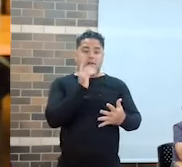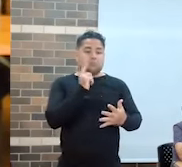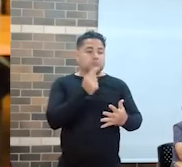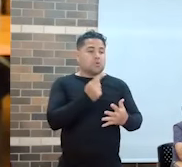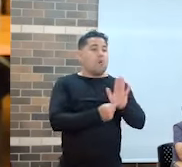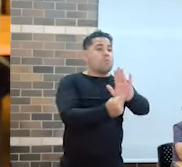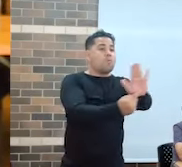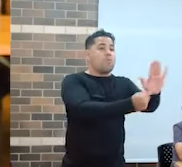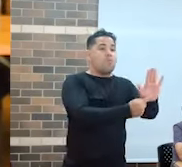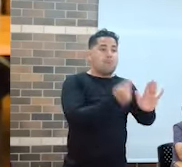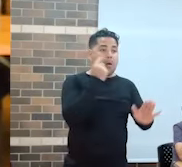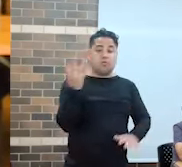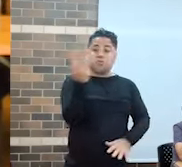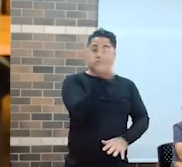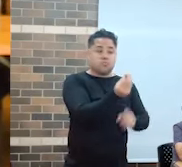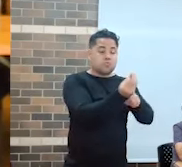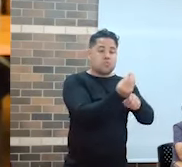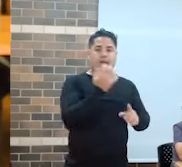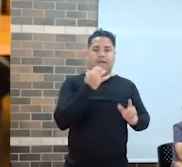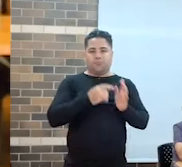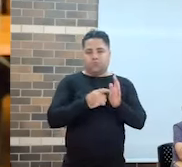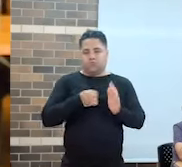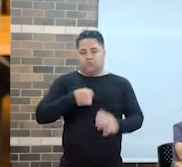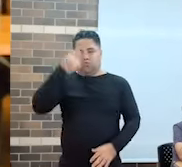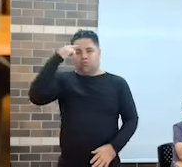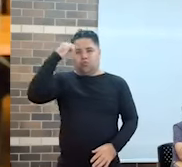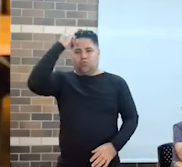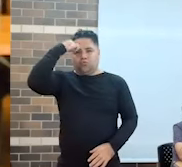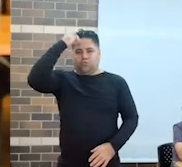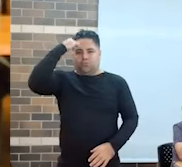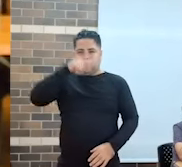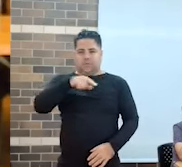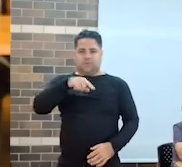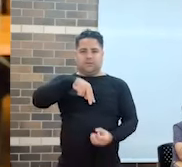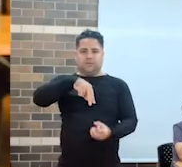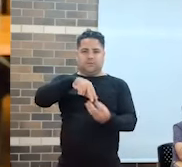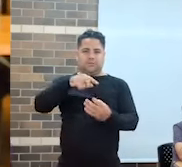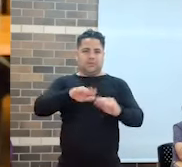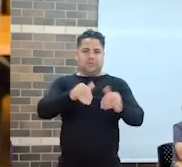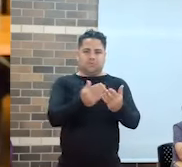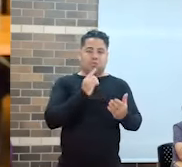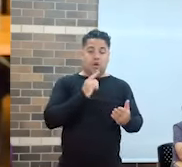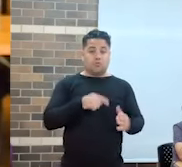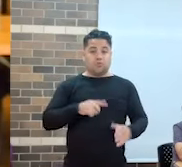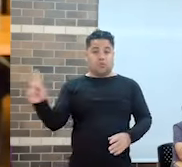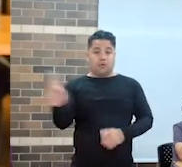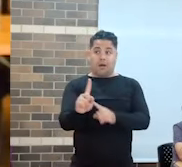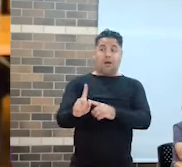Por ejemplo, si yo soy docente en una institución educativa, entonces me encuentran en la calle y soy la profe, pero pues parece que se